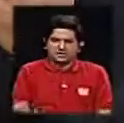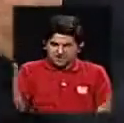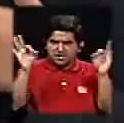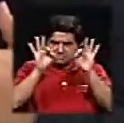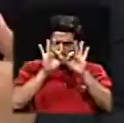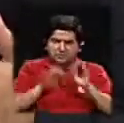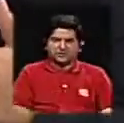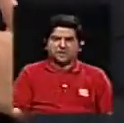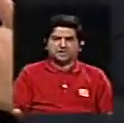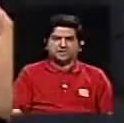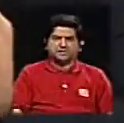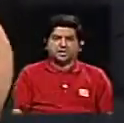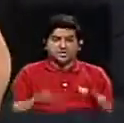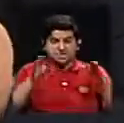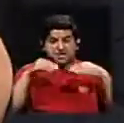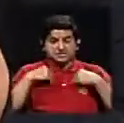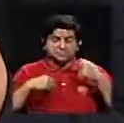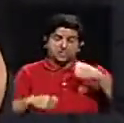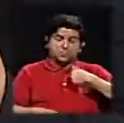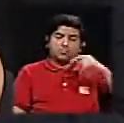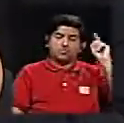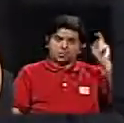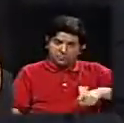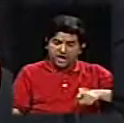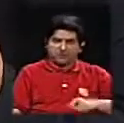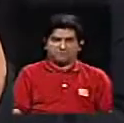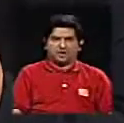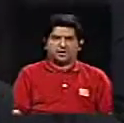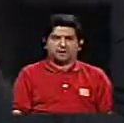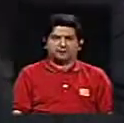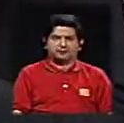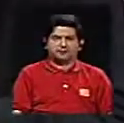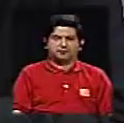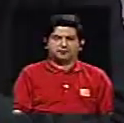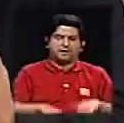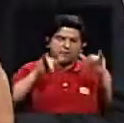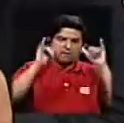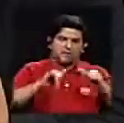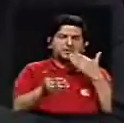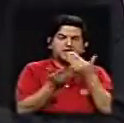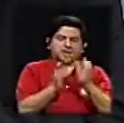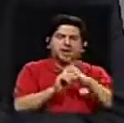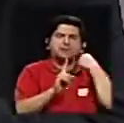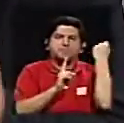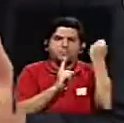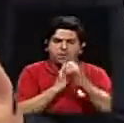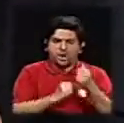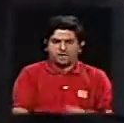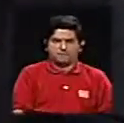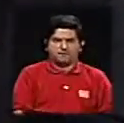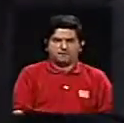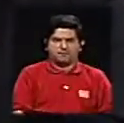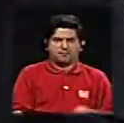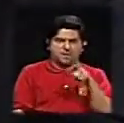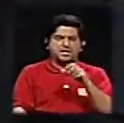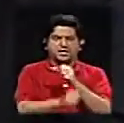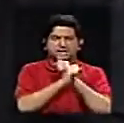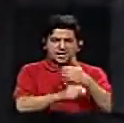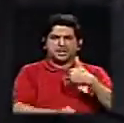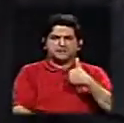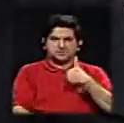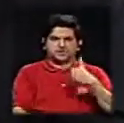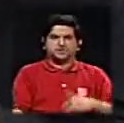se ha aceptado que uno le tiene que dar, que mantenerla en buenas condiciones y que sea seguro,